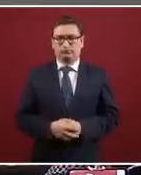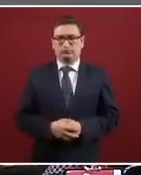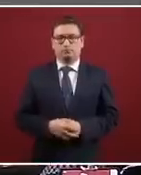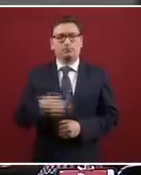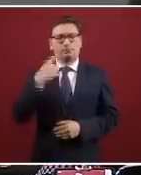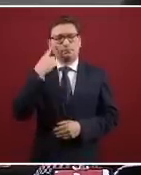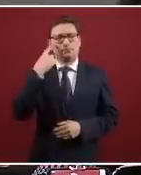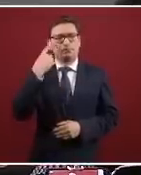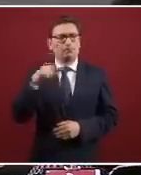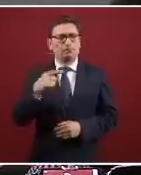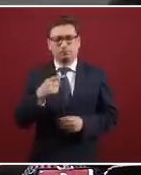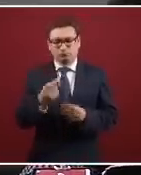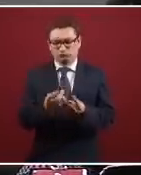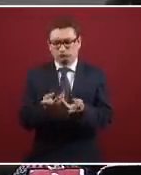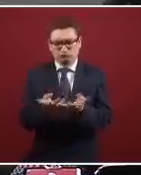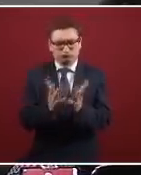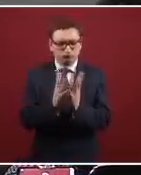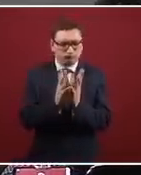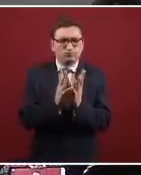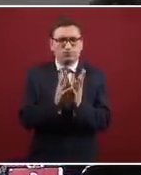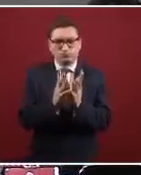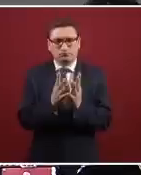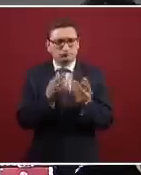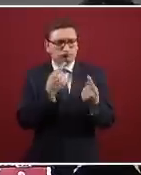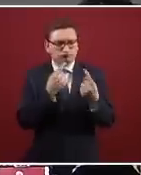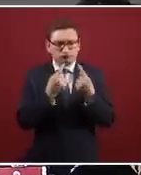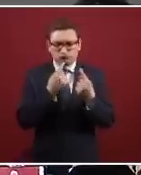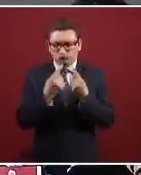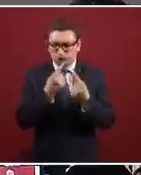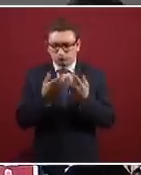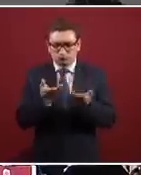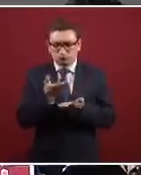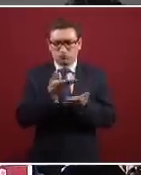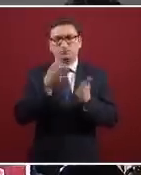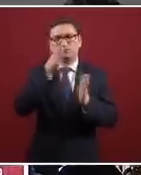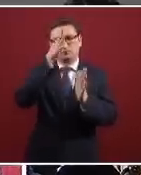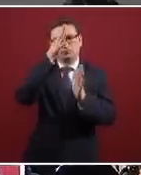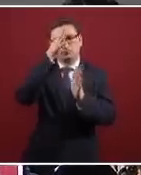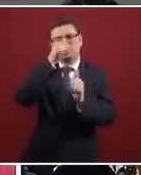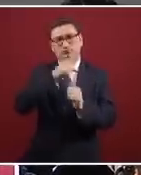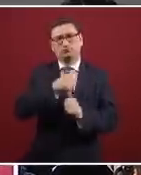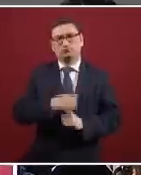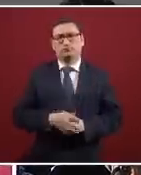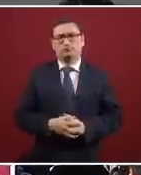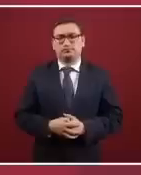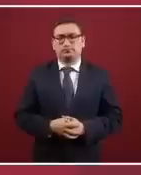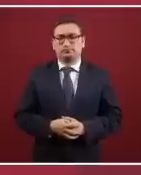para que se busque un acuerdo y